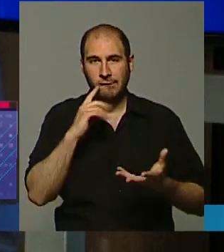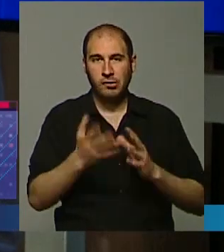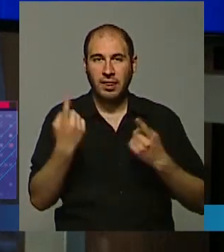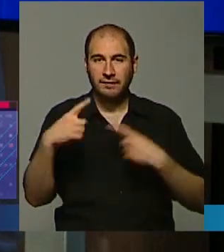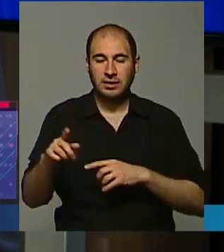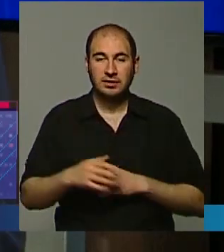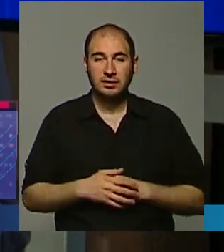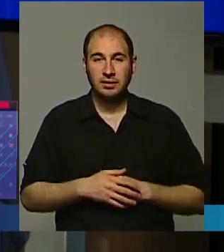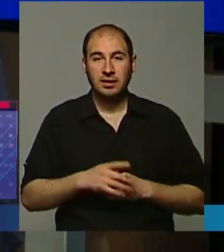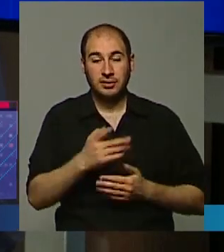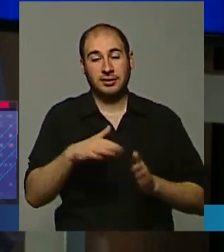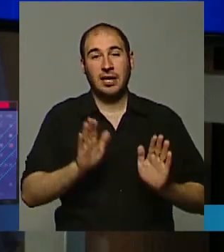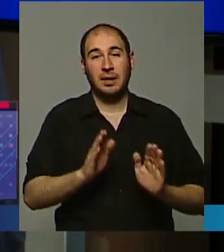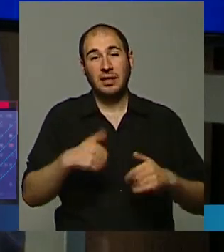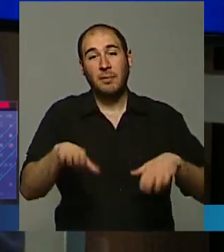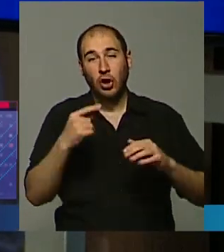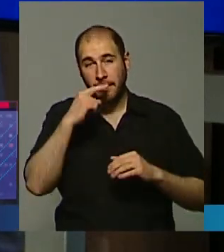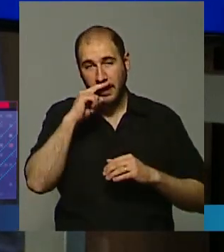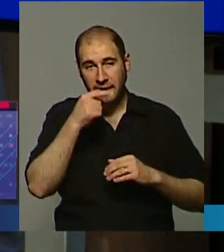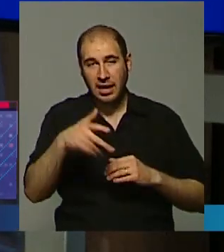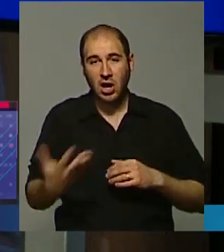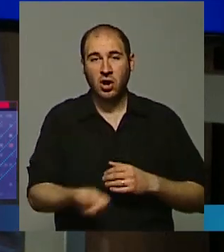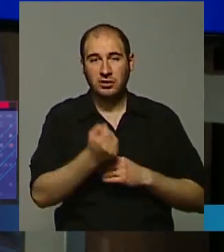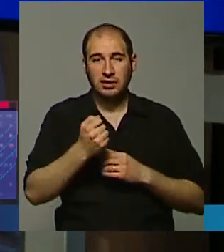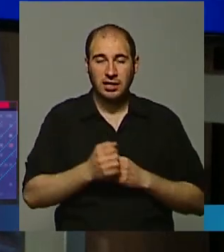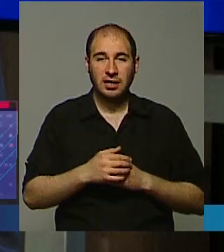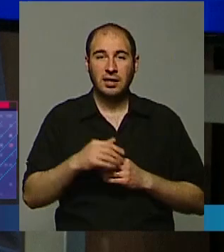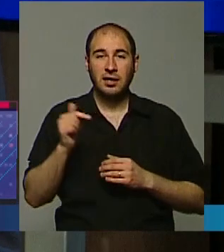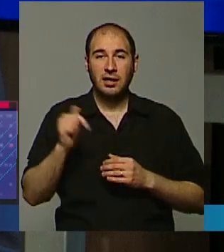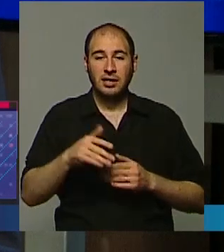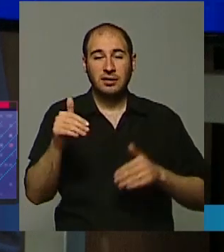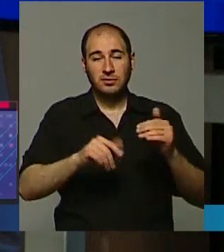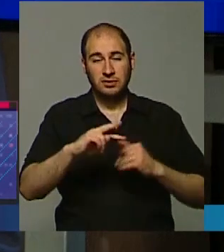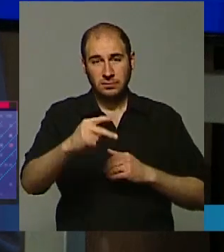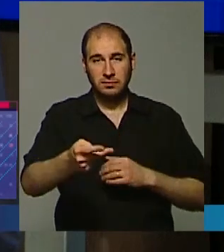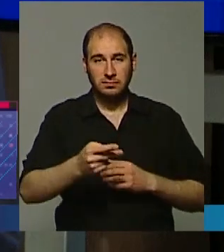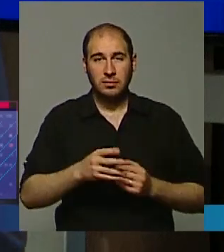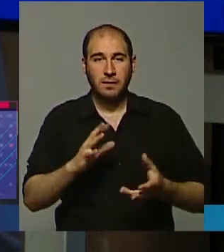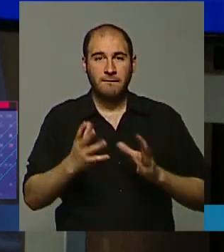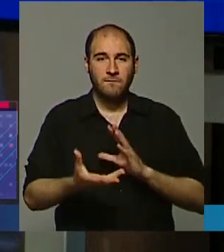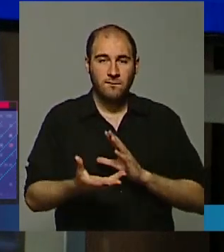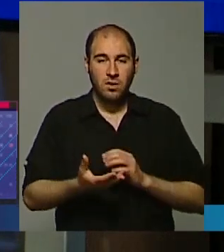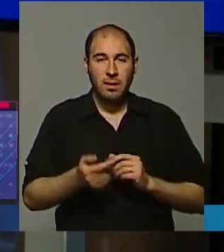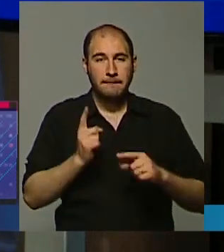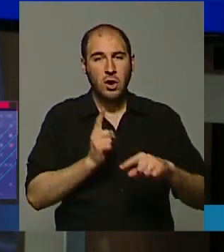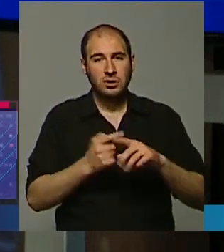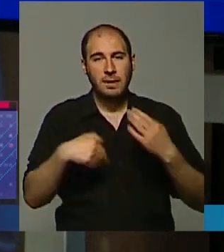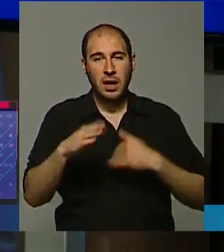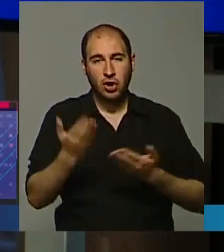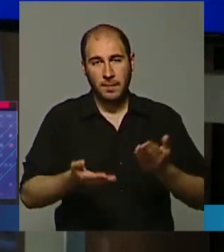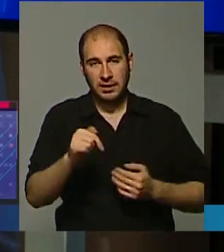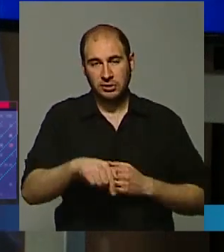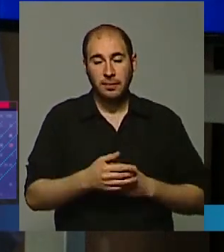resultado. Tenían la esperanza de que Mauricio Macri pudiera llegar y afrontar un balotaje de una manera mucho más positiva de la que lo